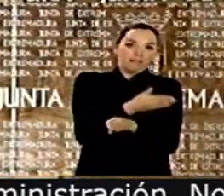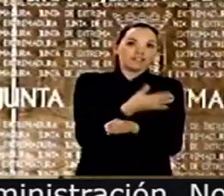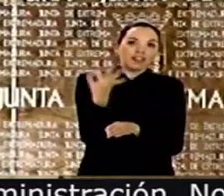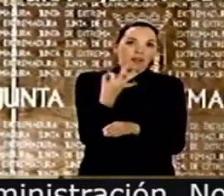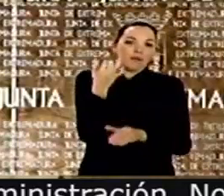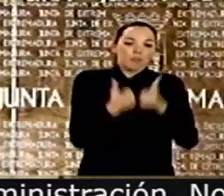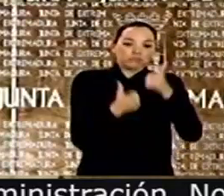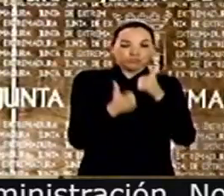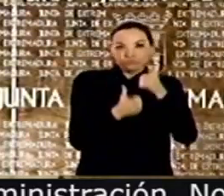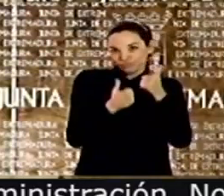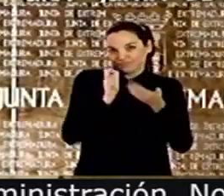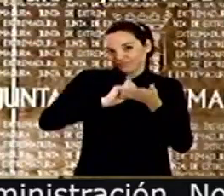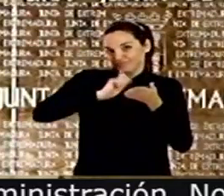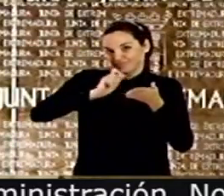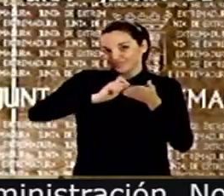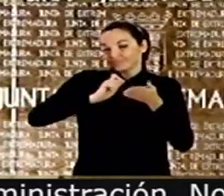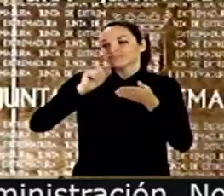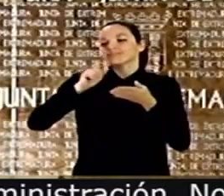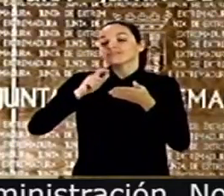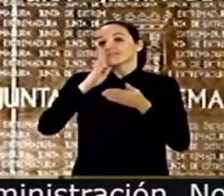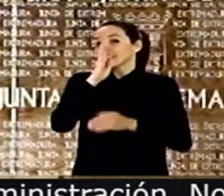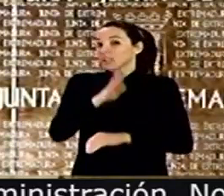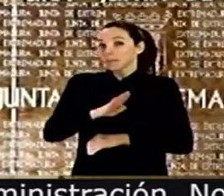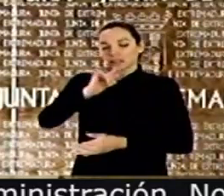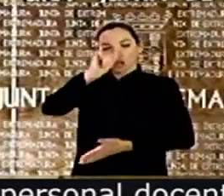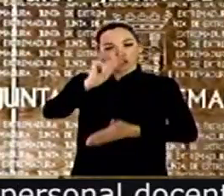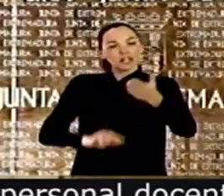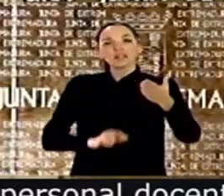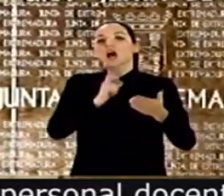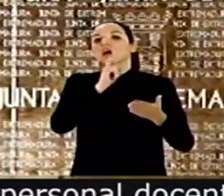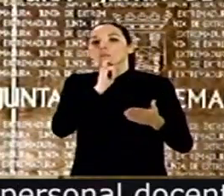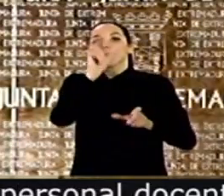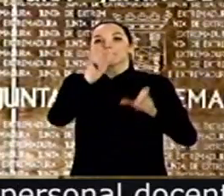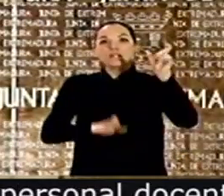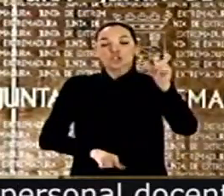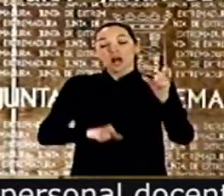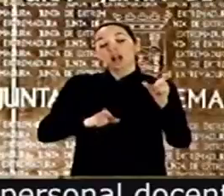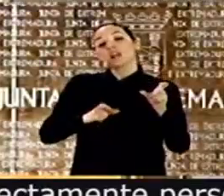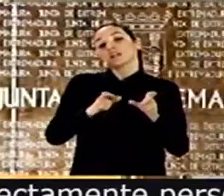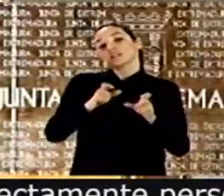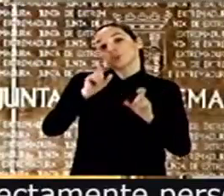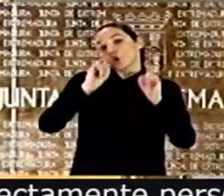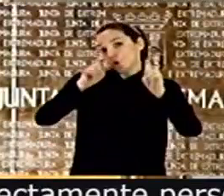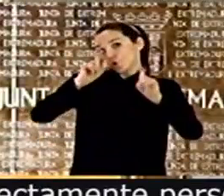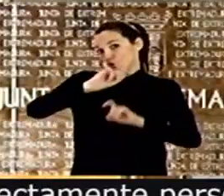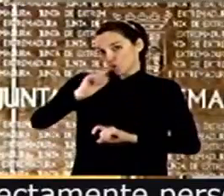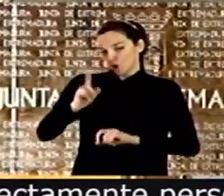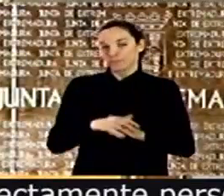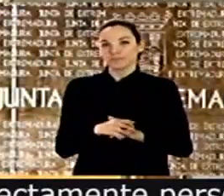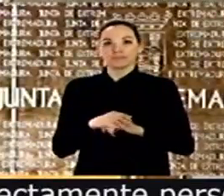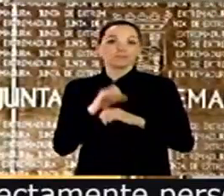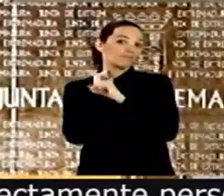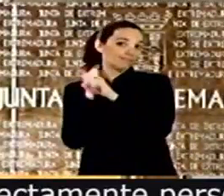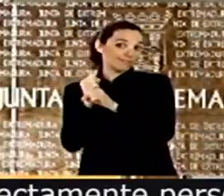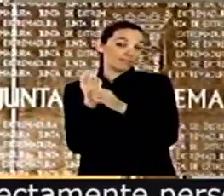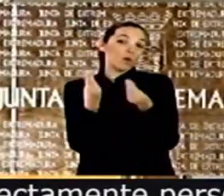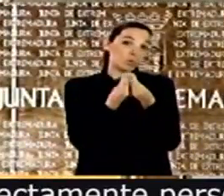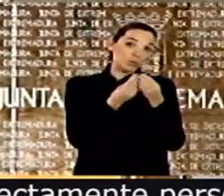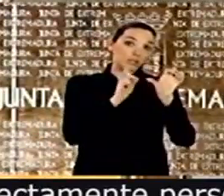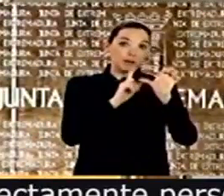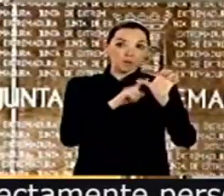oposición. Serían directamente personal no docente, dependiente de la Administración pública. Como esa figura